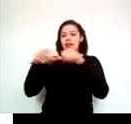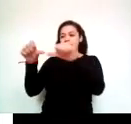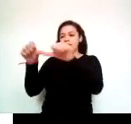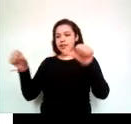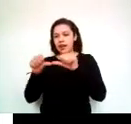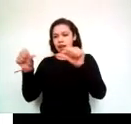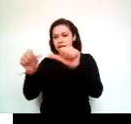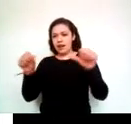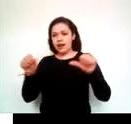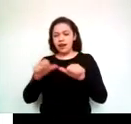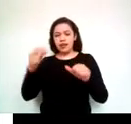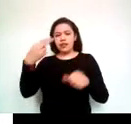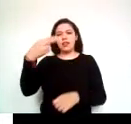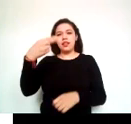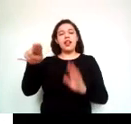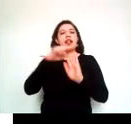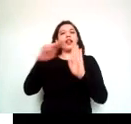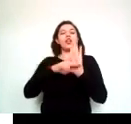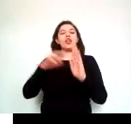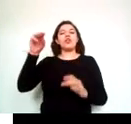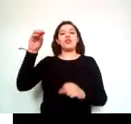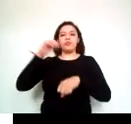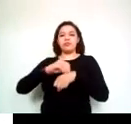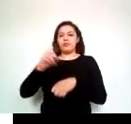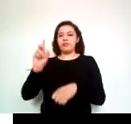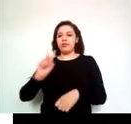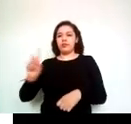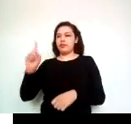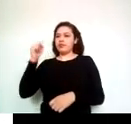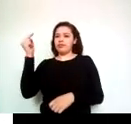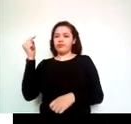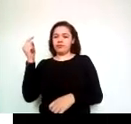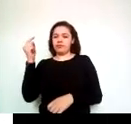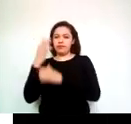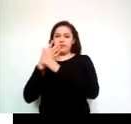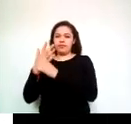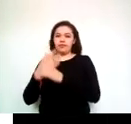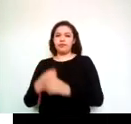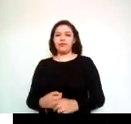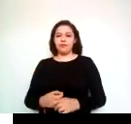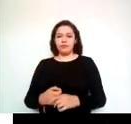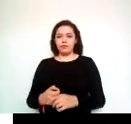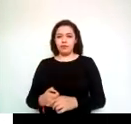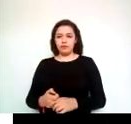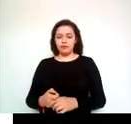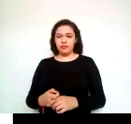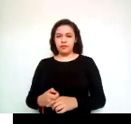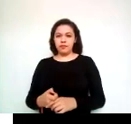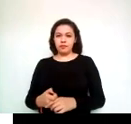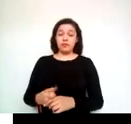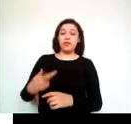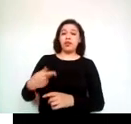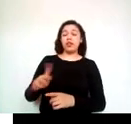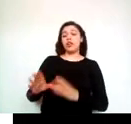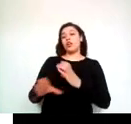norma, que son las que están en este esquema del lado derecho. Estas aspectos que la normatividad toca son en